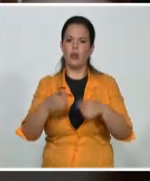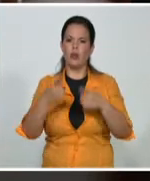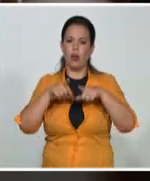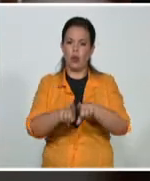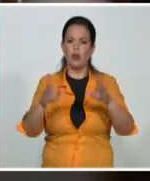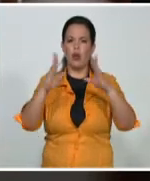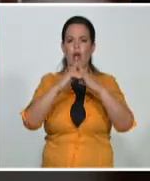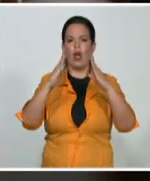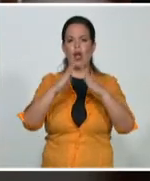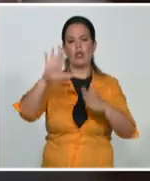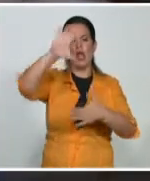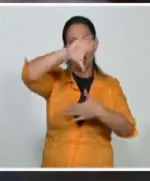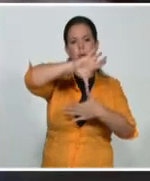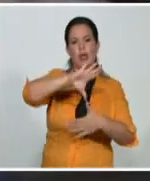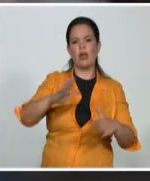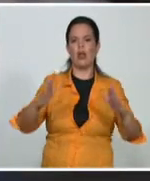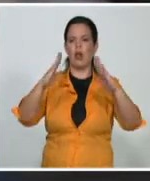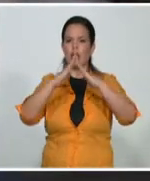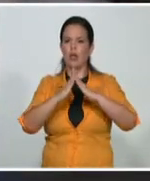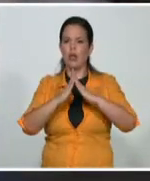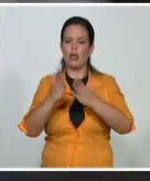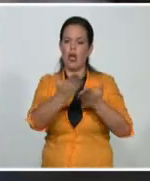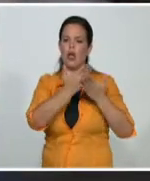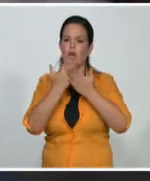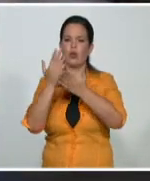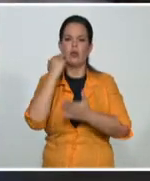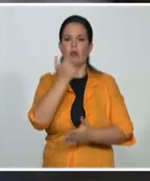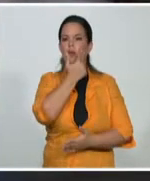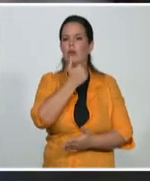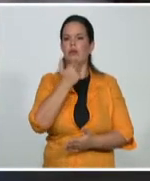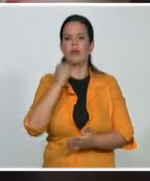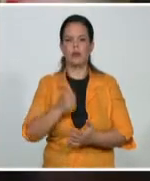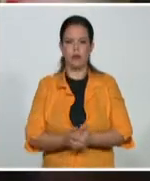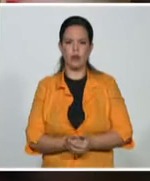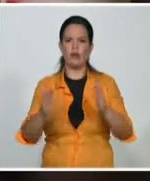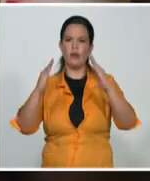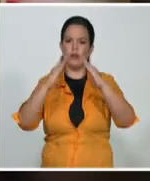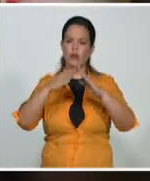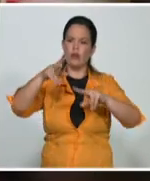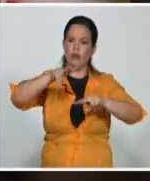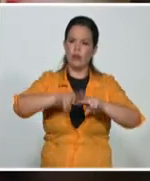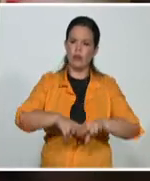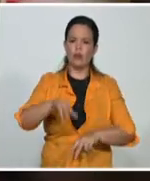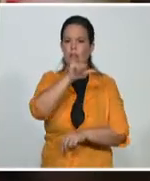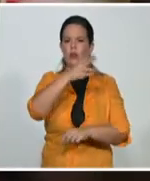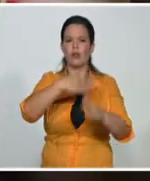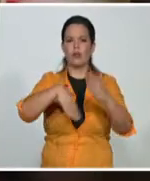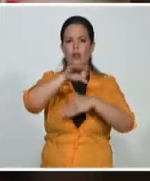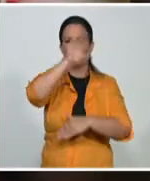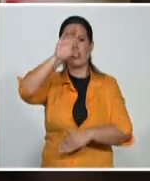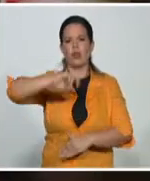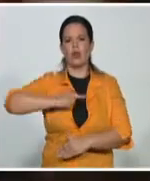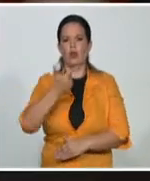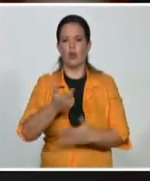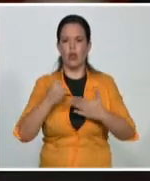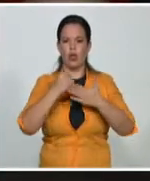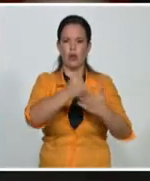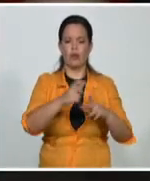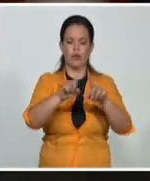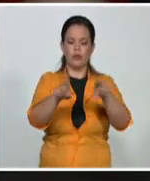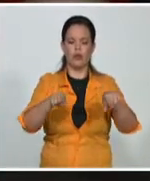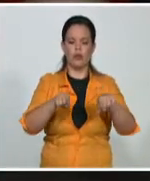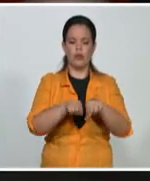Martianos, la Oficina del Historiador de la Ciudad y la Dirección de Comunicación del Ministerio de Cultura, con el apoyo de la Oficina Regional de la UNESCO